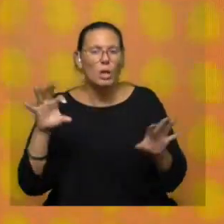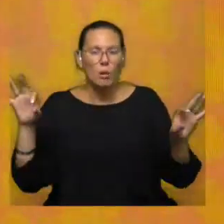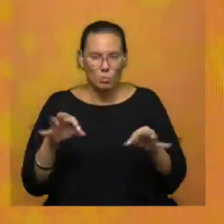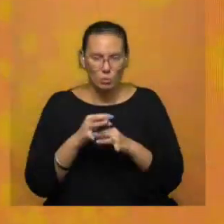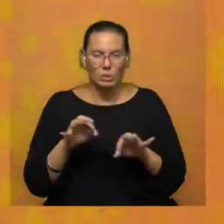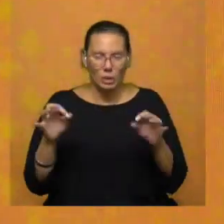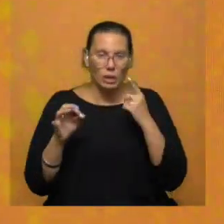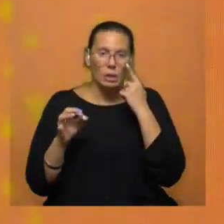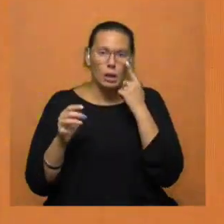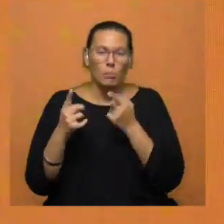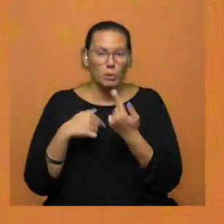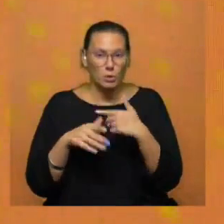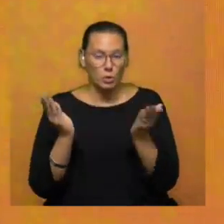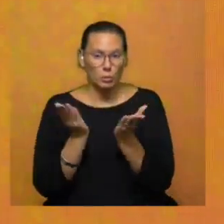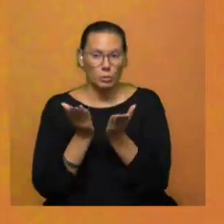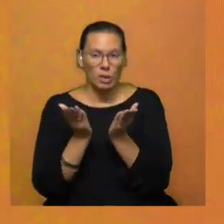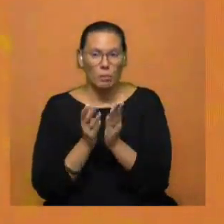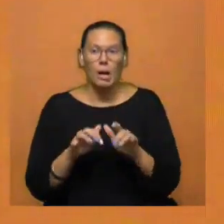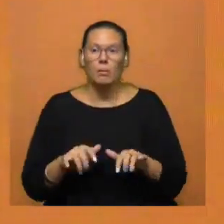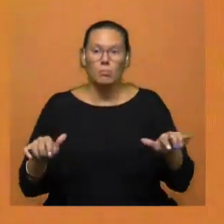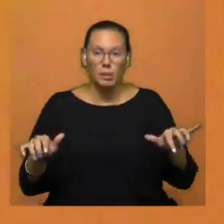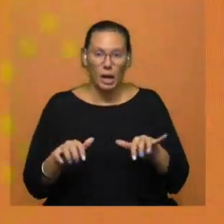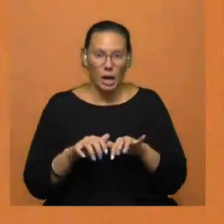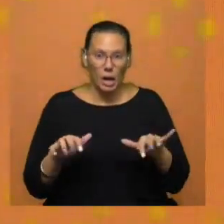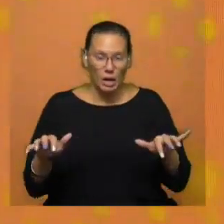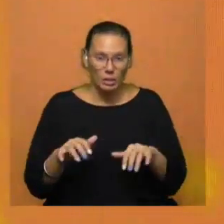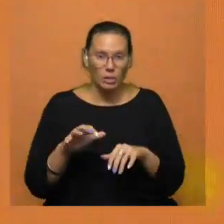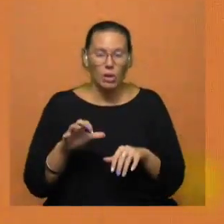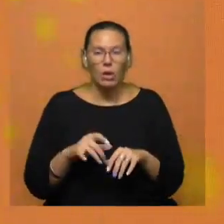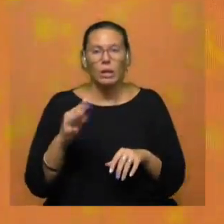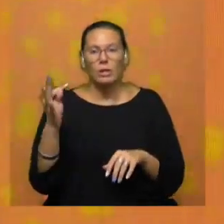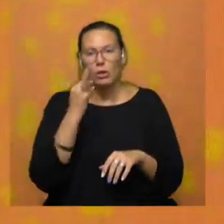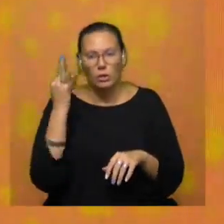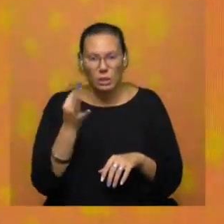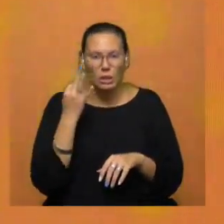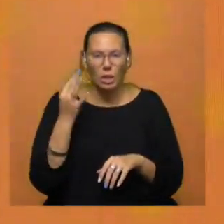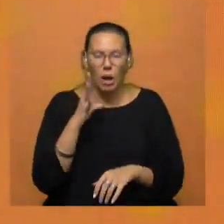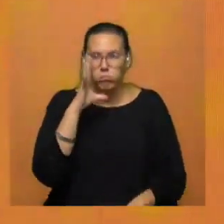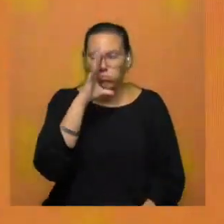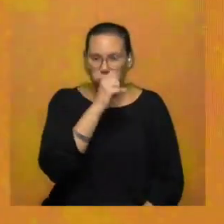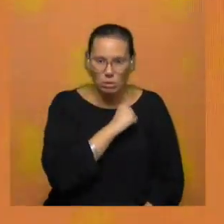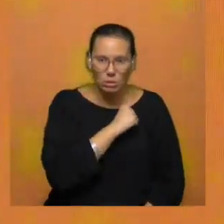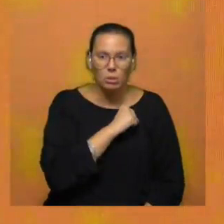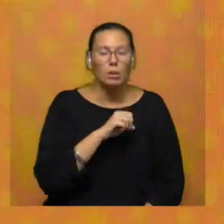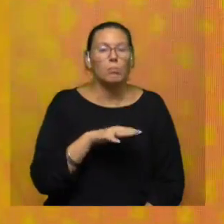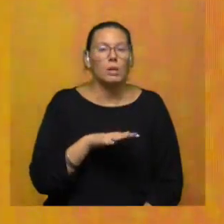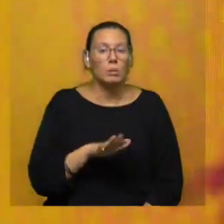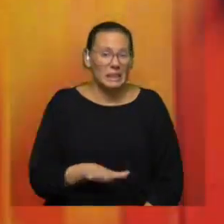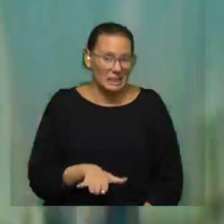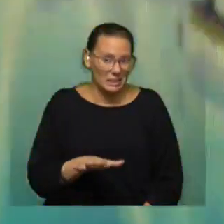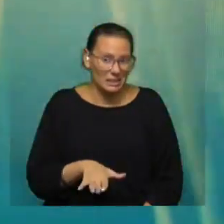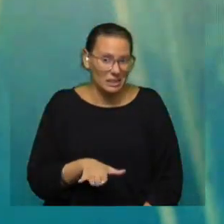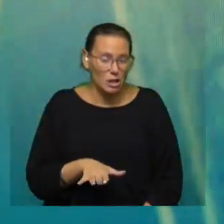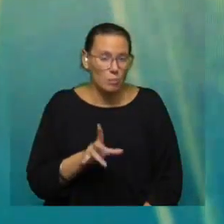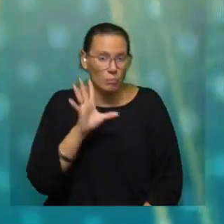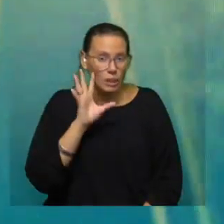también. Pero yo estudiaba piano, y solfeo y teoría, y bueno, todo esto aburridísimo para una niña.